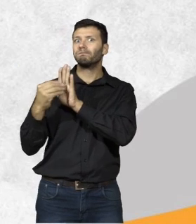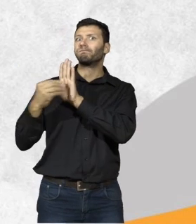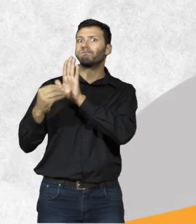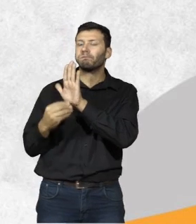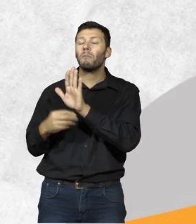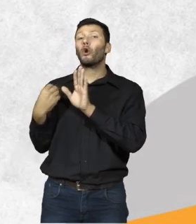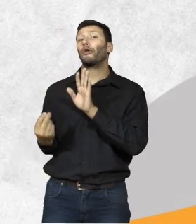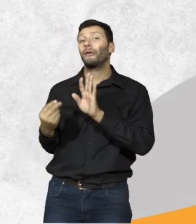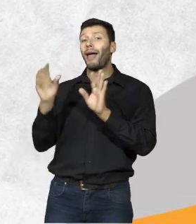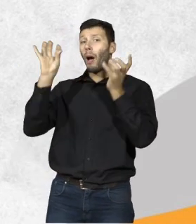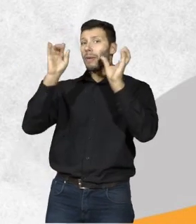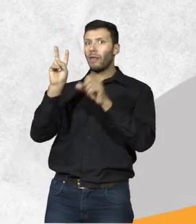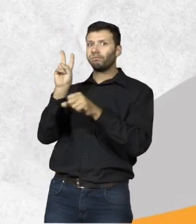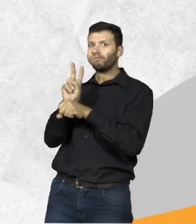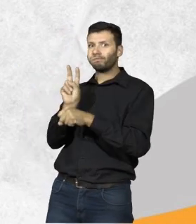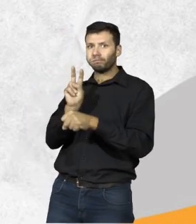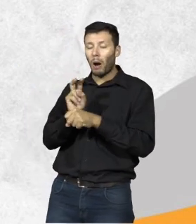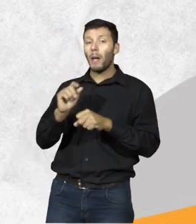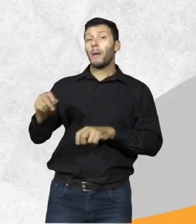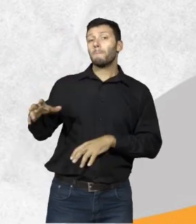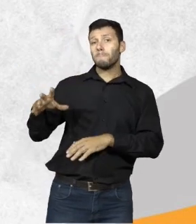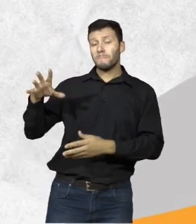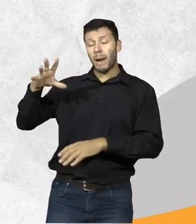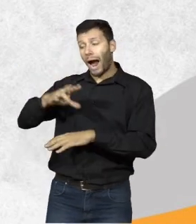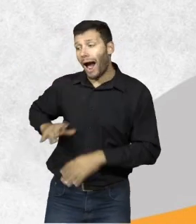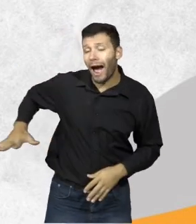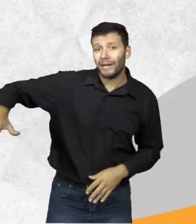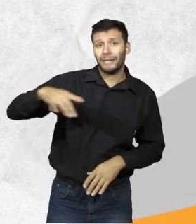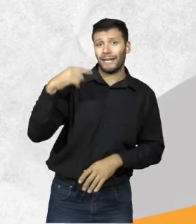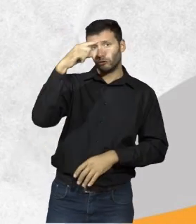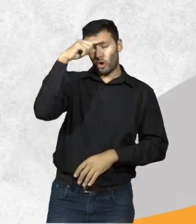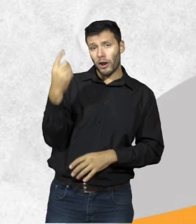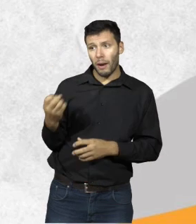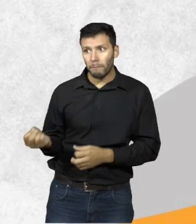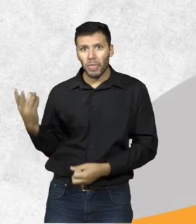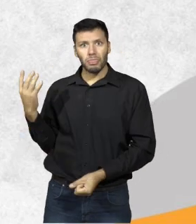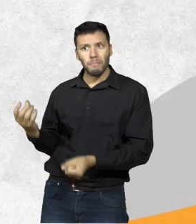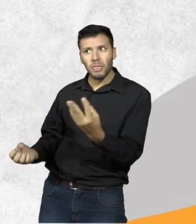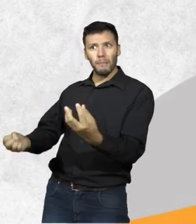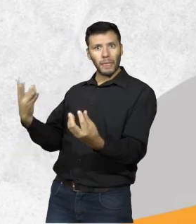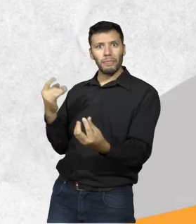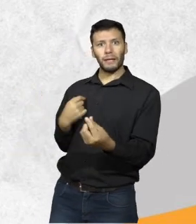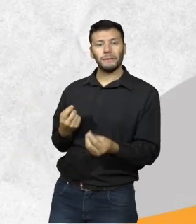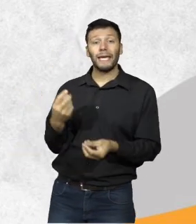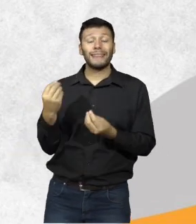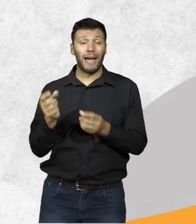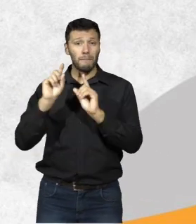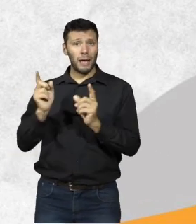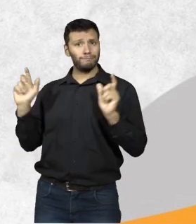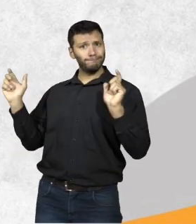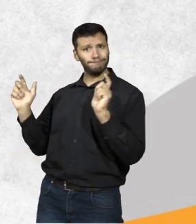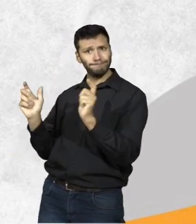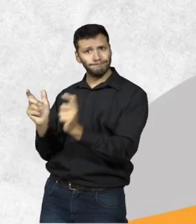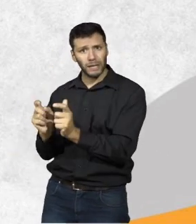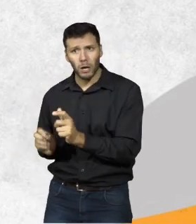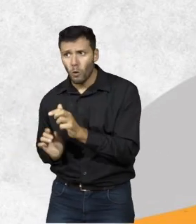ambiental. Se crean parques nacionales, se plantea reducir las emisiones por el uso de